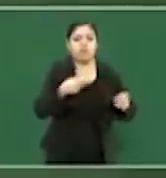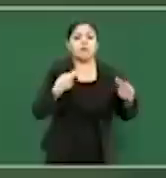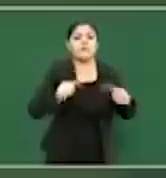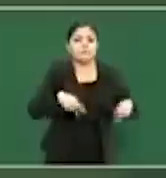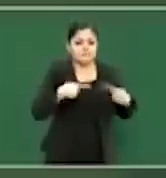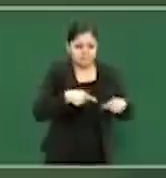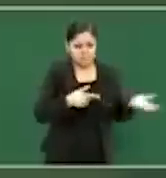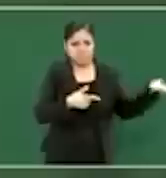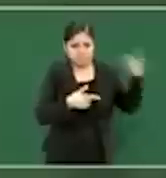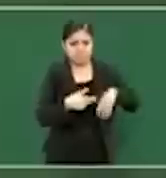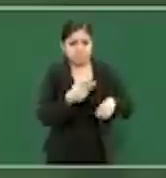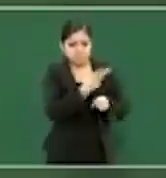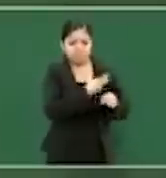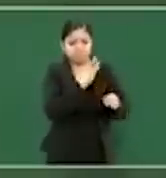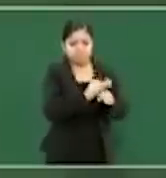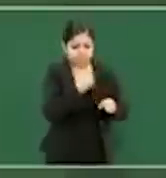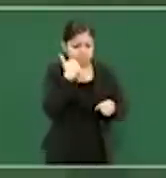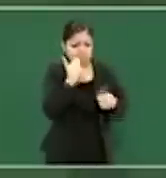que recogiera